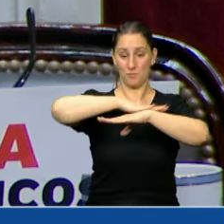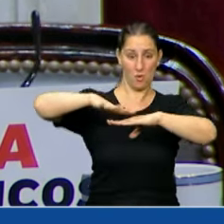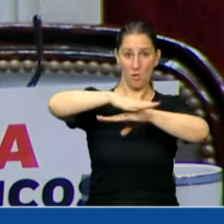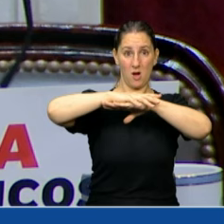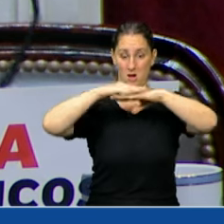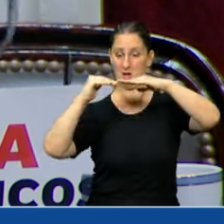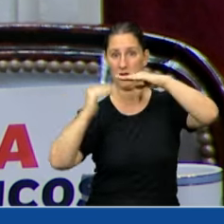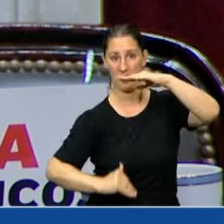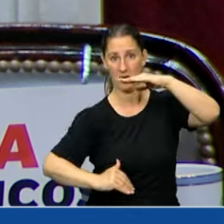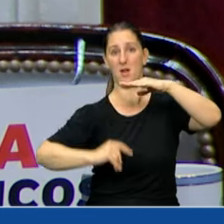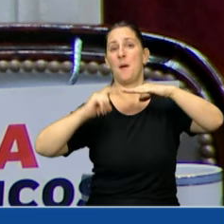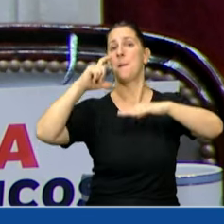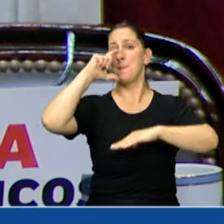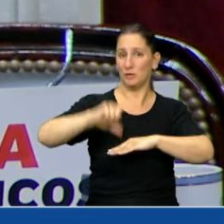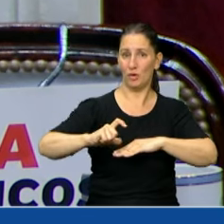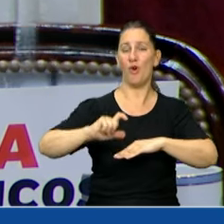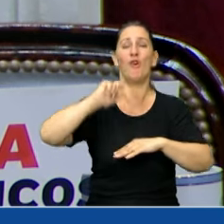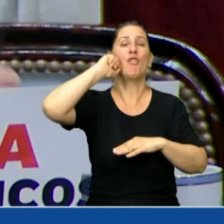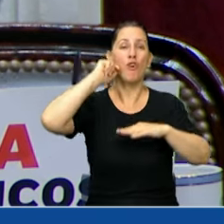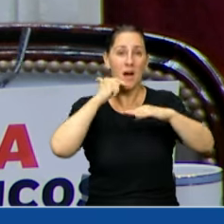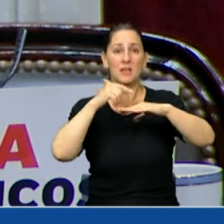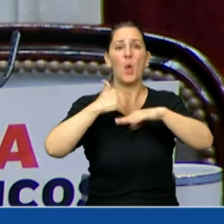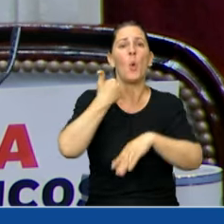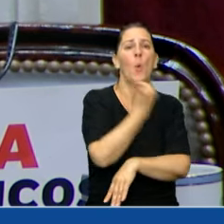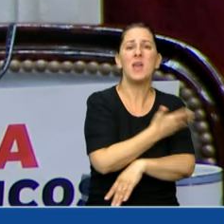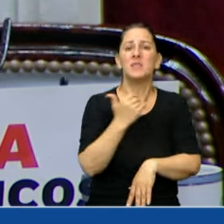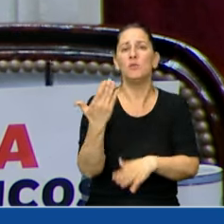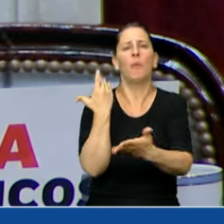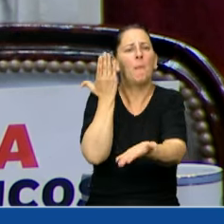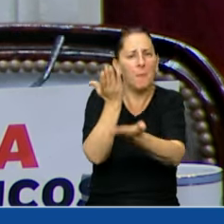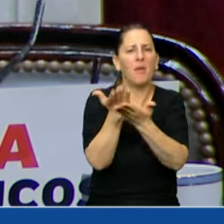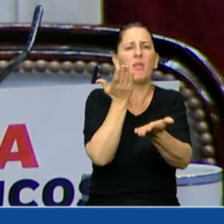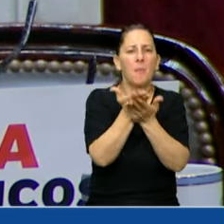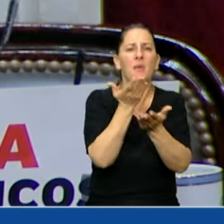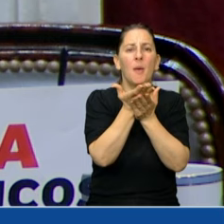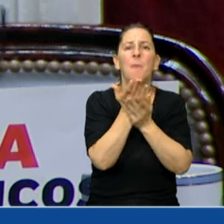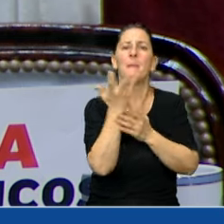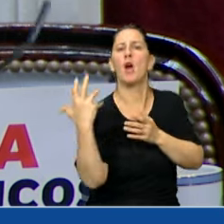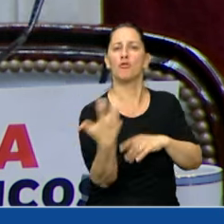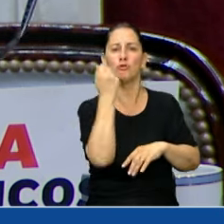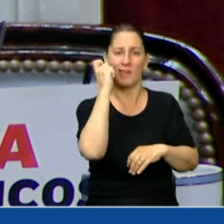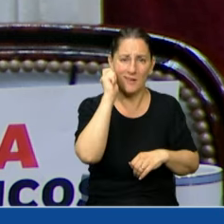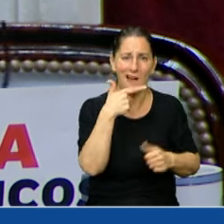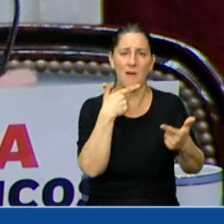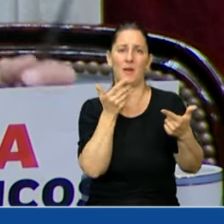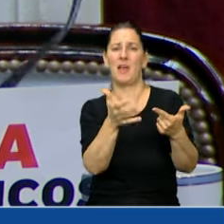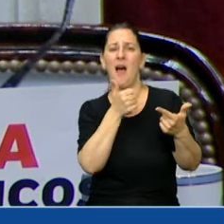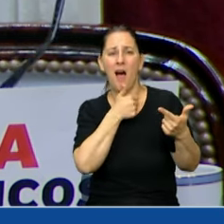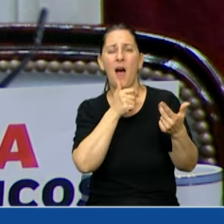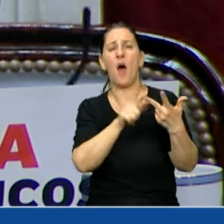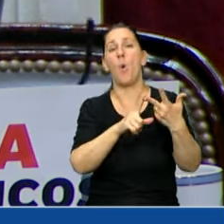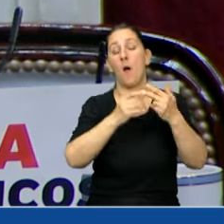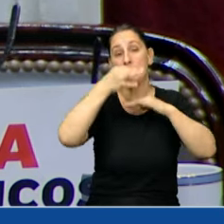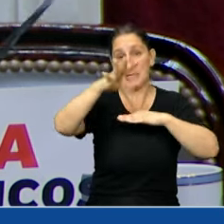el gas y sin embargo tienen que reclamar para acceder a gas a agua ni hablar de los